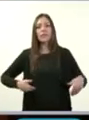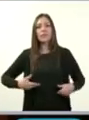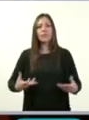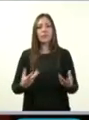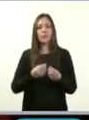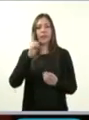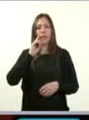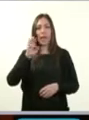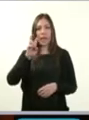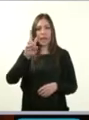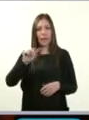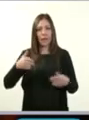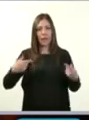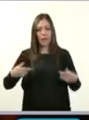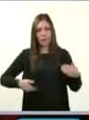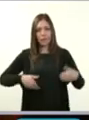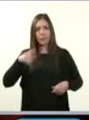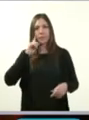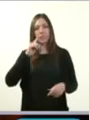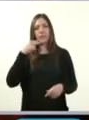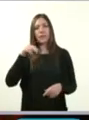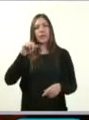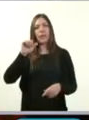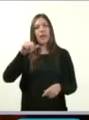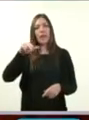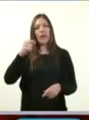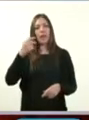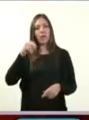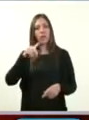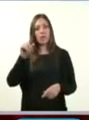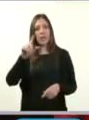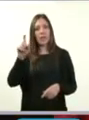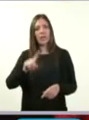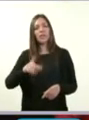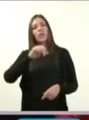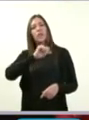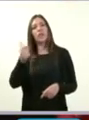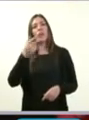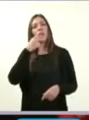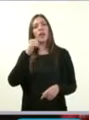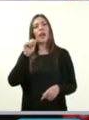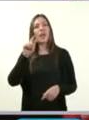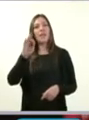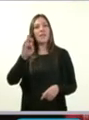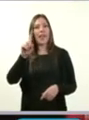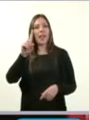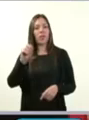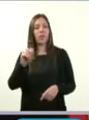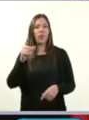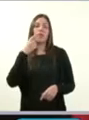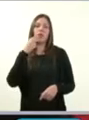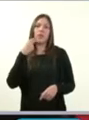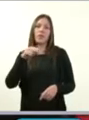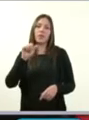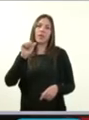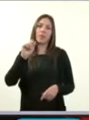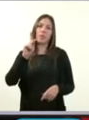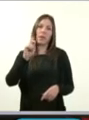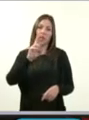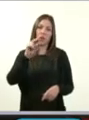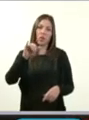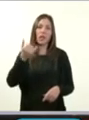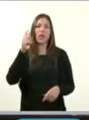personaje de Eva, Ana González Bello y María Penella, y luego Alfredo lo hace Pablo Perroni, Ah, y su sí, esposa lo vi por Melinda ahí.